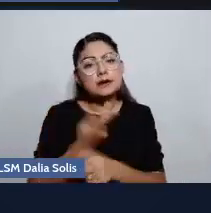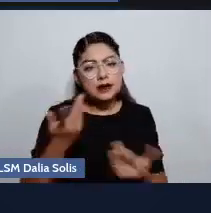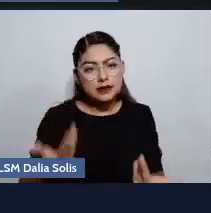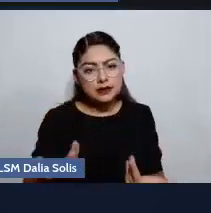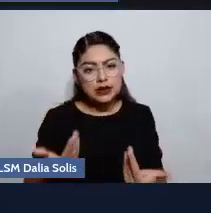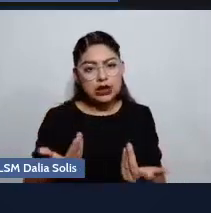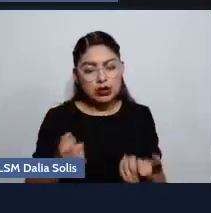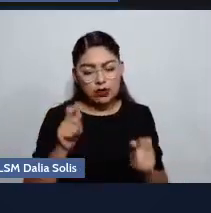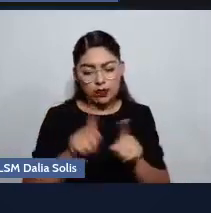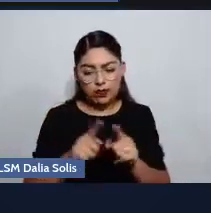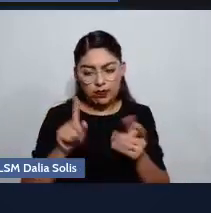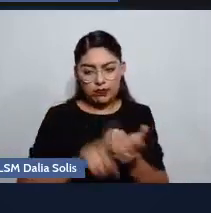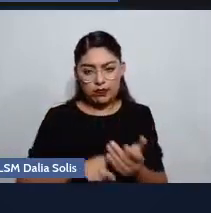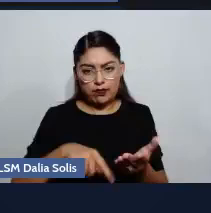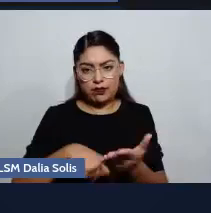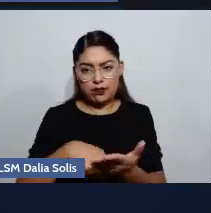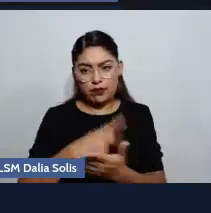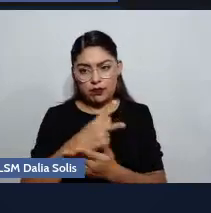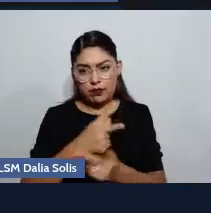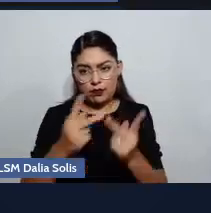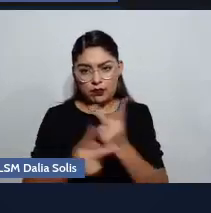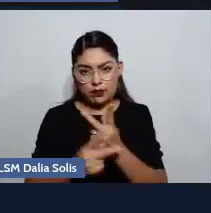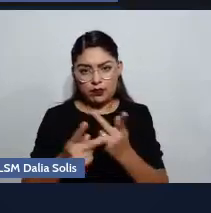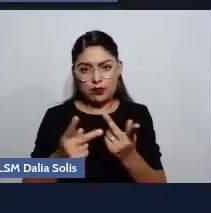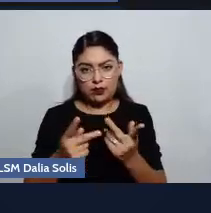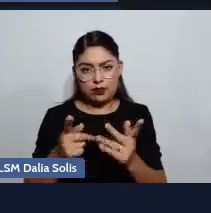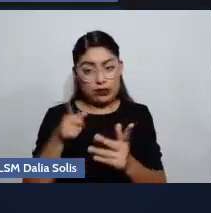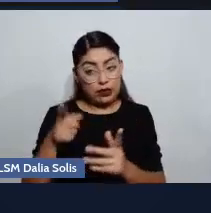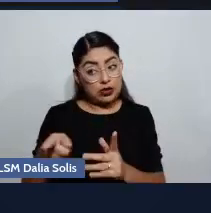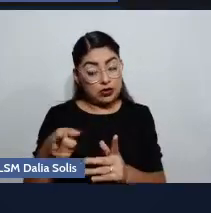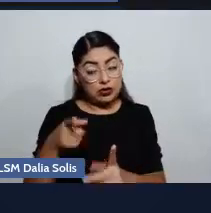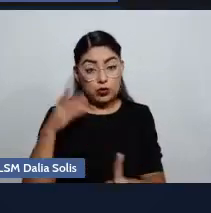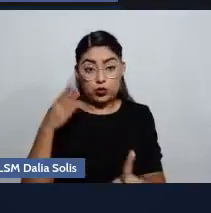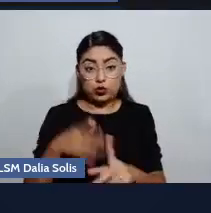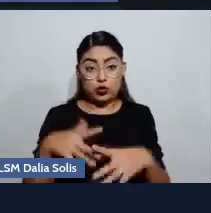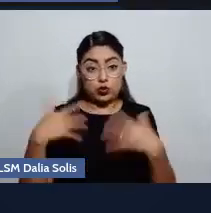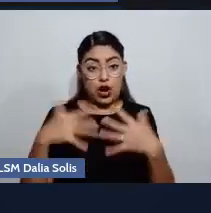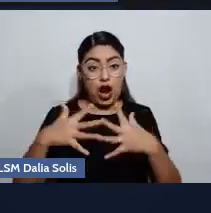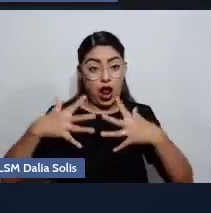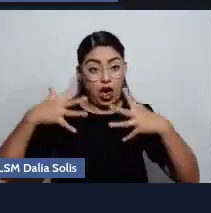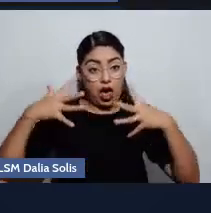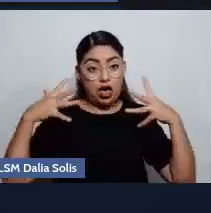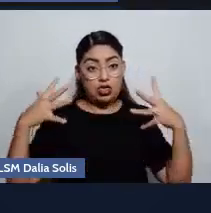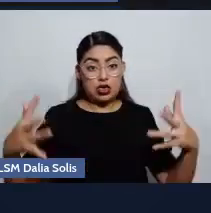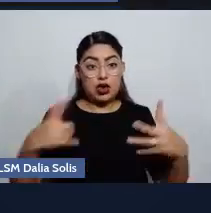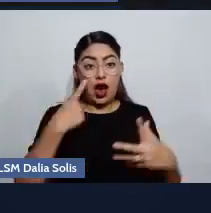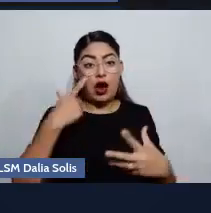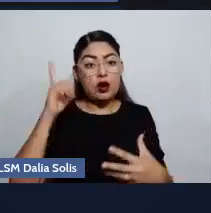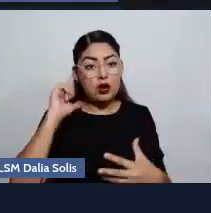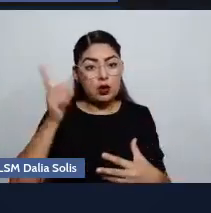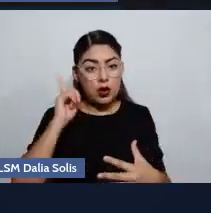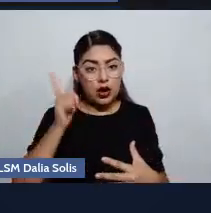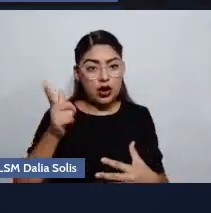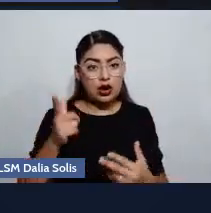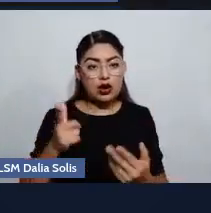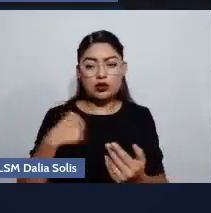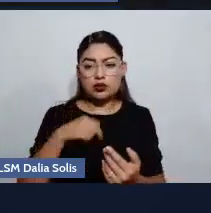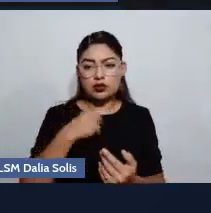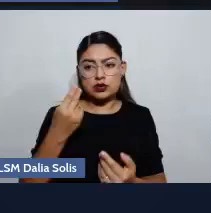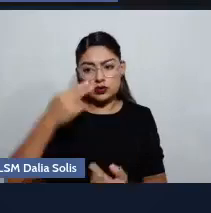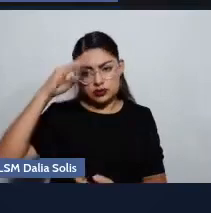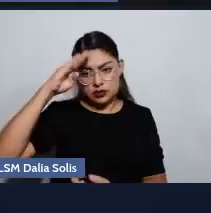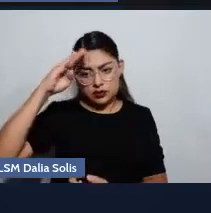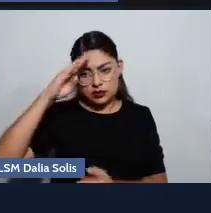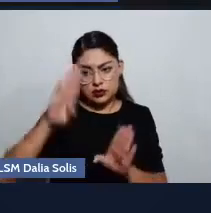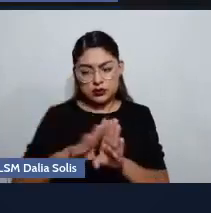es muy, muy, pero muy ambicioso, solo que tenemos que ver cómo va dándose la